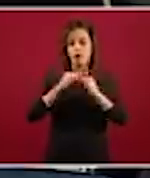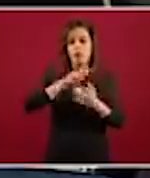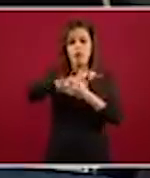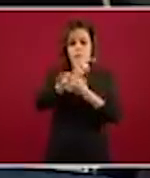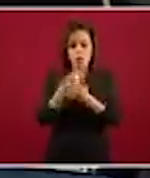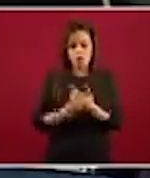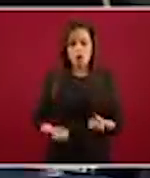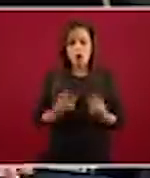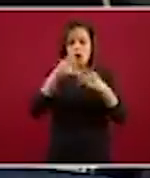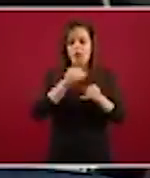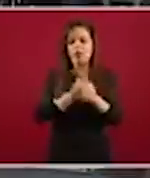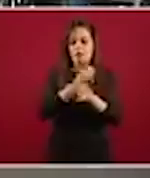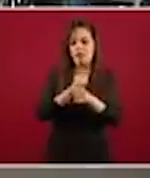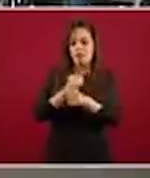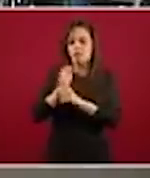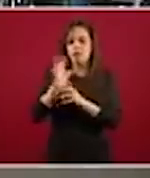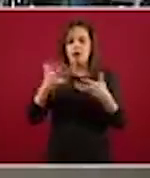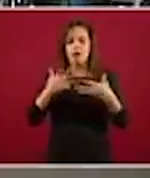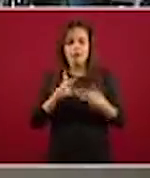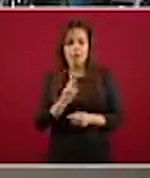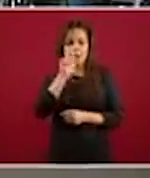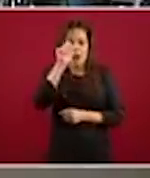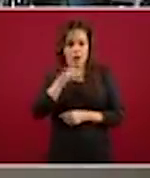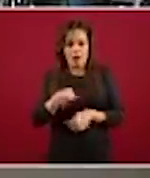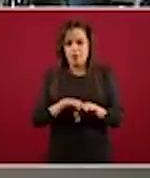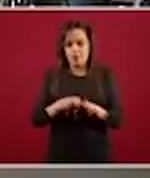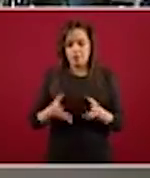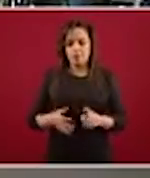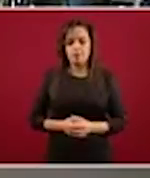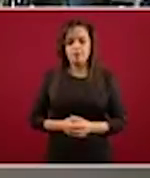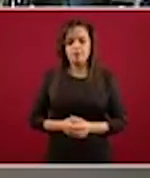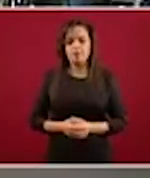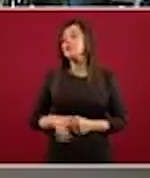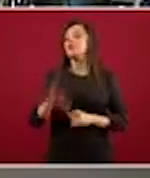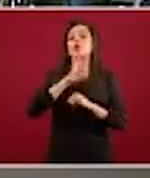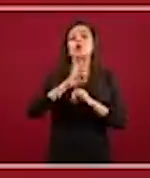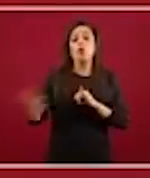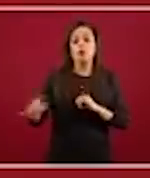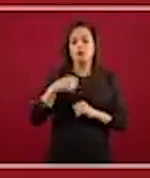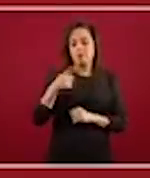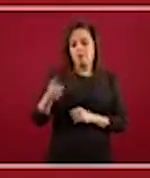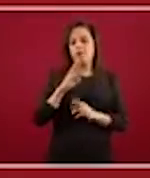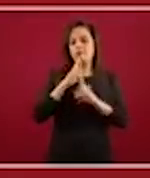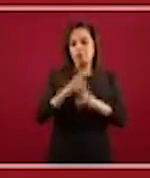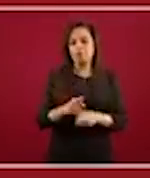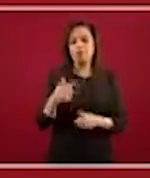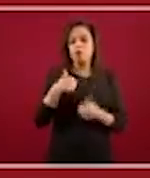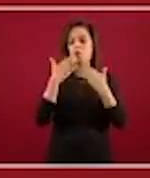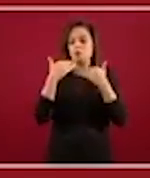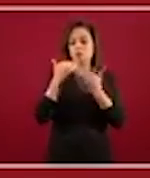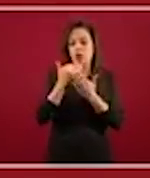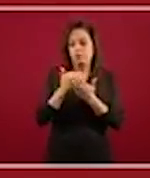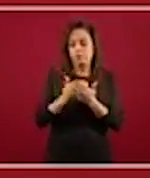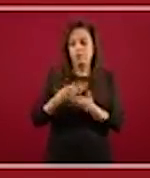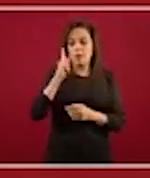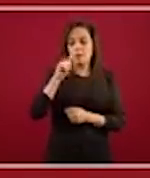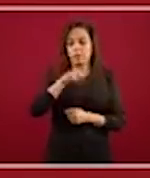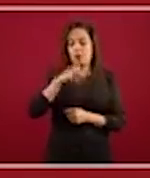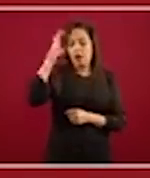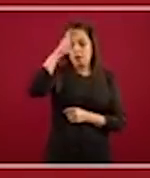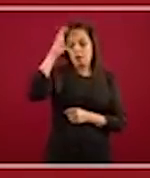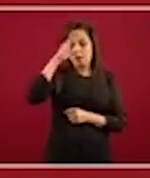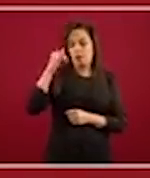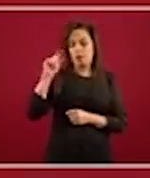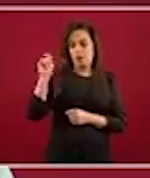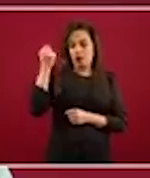investigación se están planeando ya. ¿Cómo no? La última se la contesto rápido, no tengo el dato. El Consejo Nacional de Ciencia y Tecnología está participando en la promoción